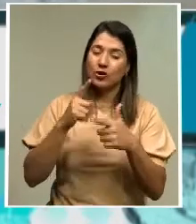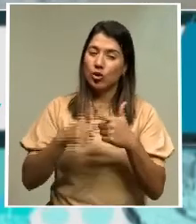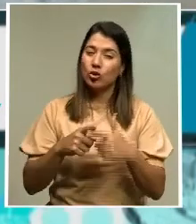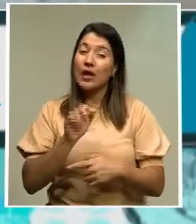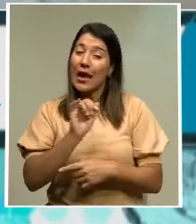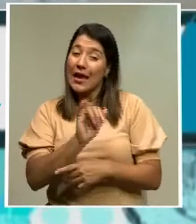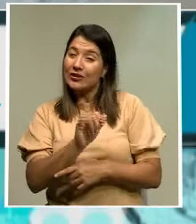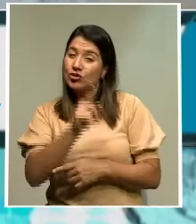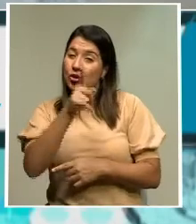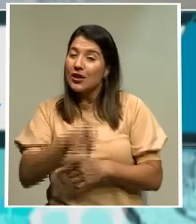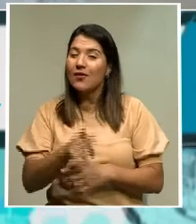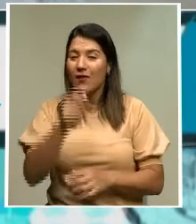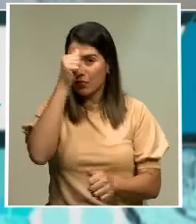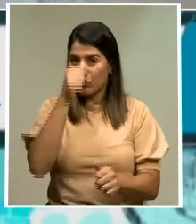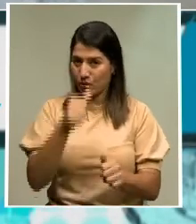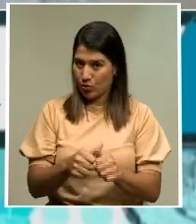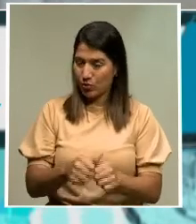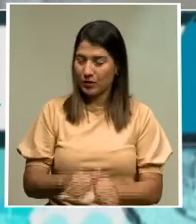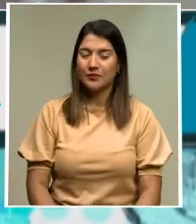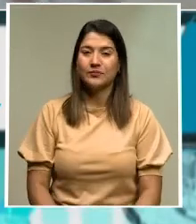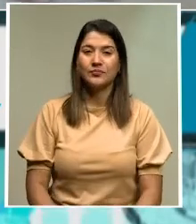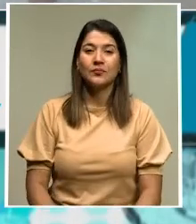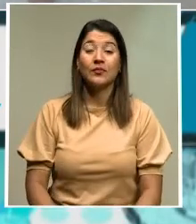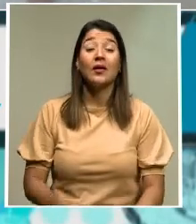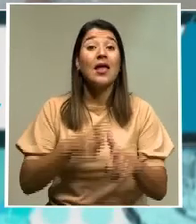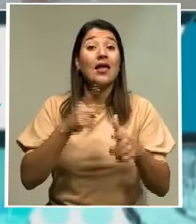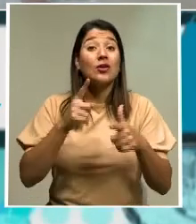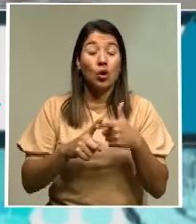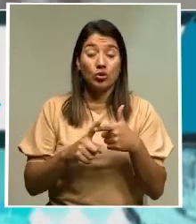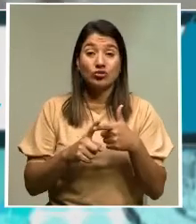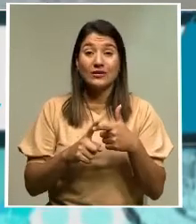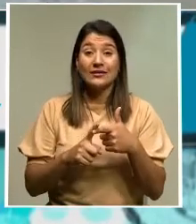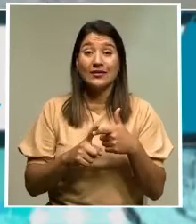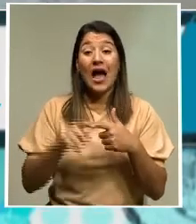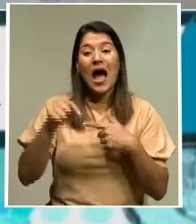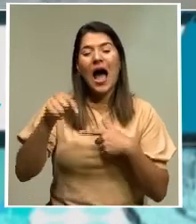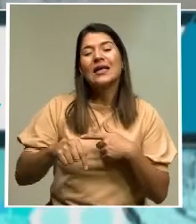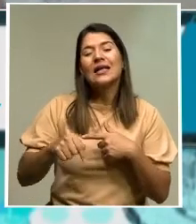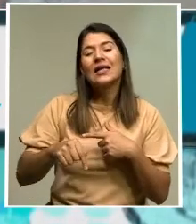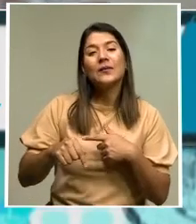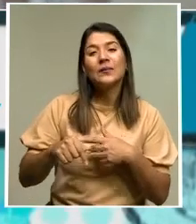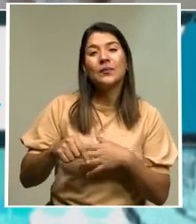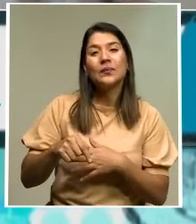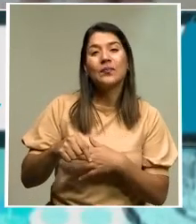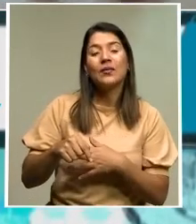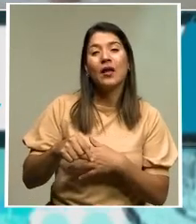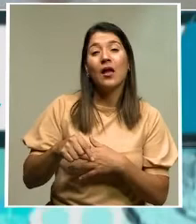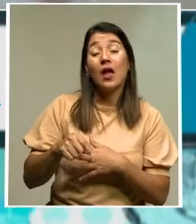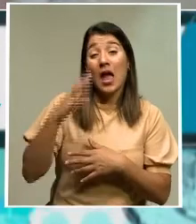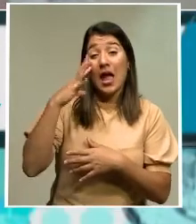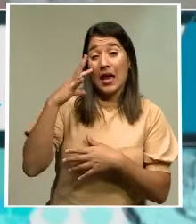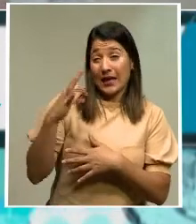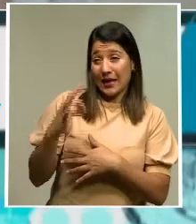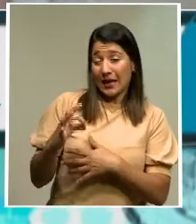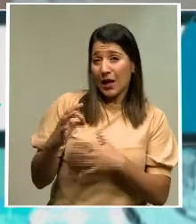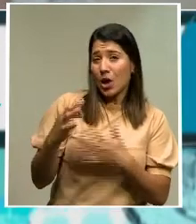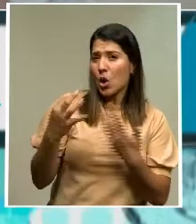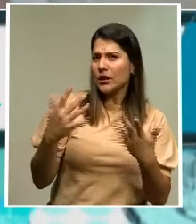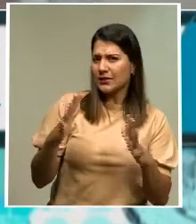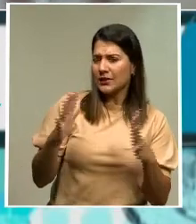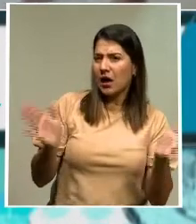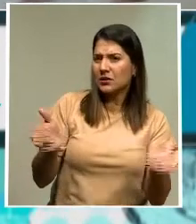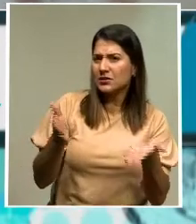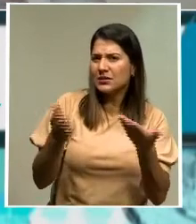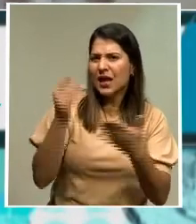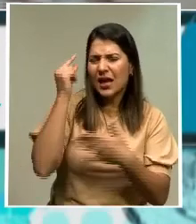que tener en cuenta. Entonces, finalmente, aquí lo que tiene que nacer es, como creo que lo ha venido impulsando el